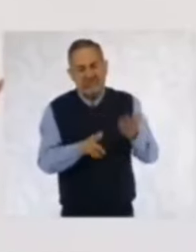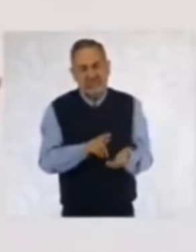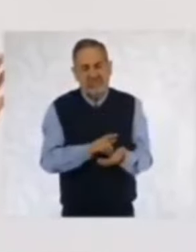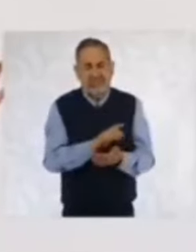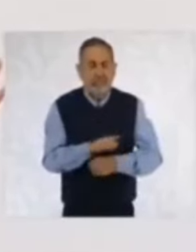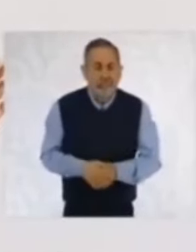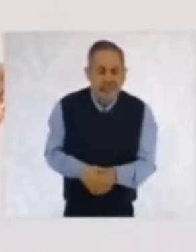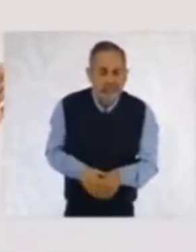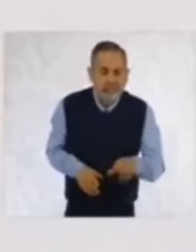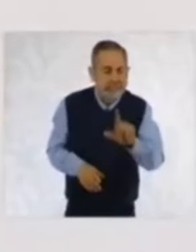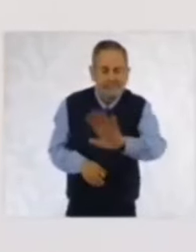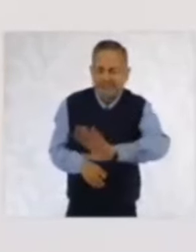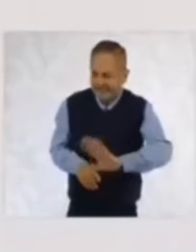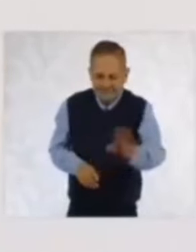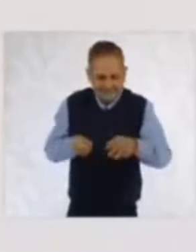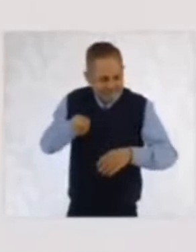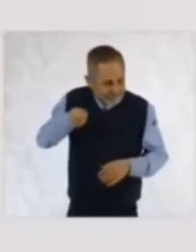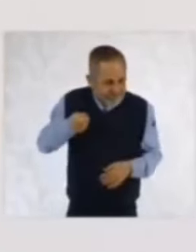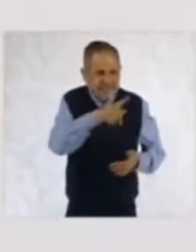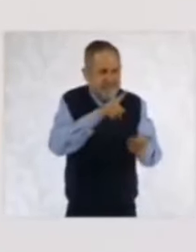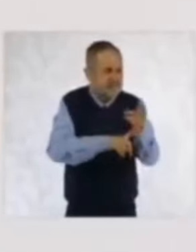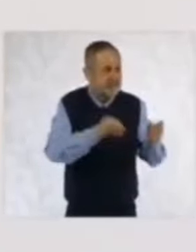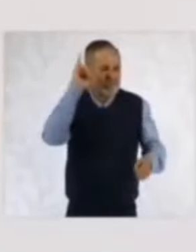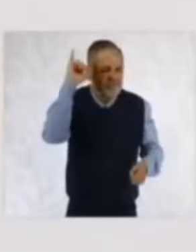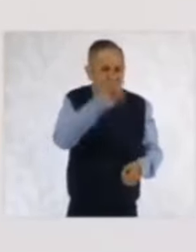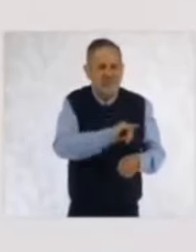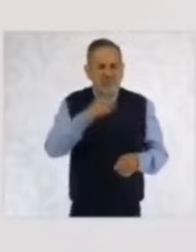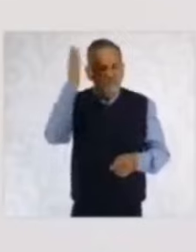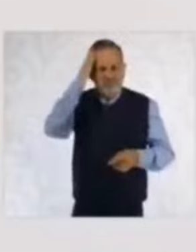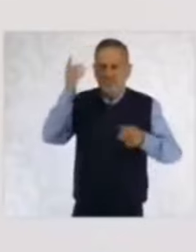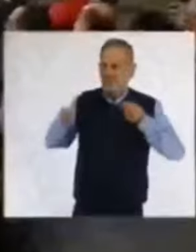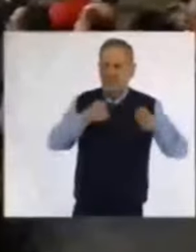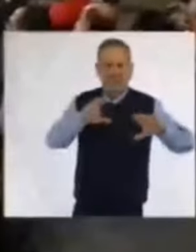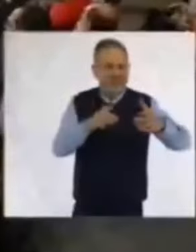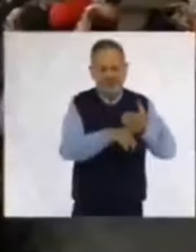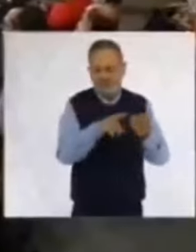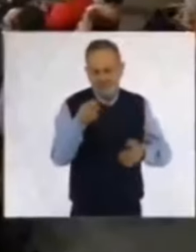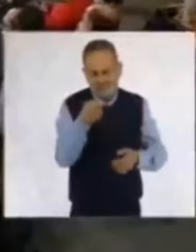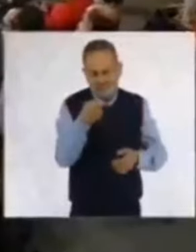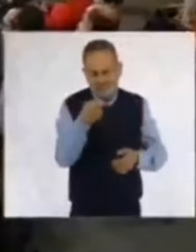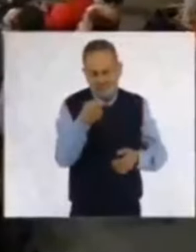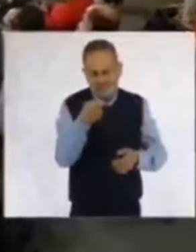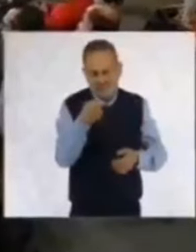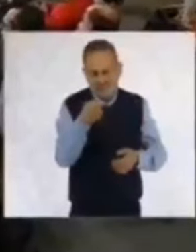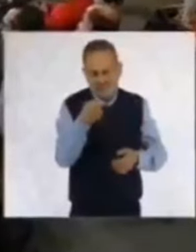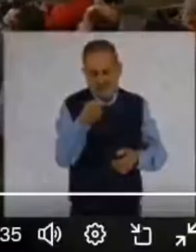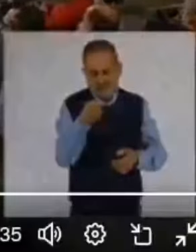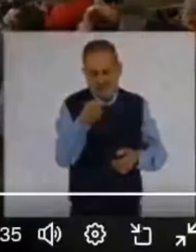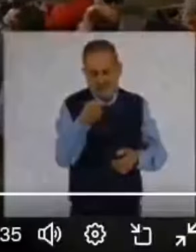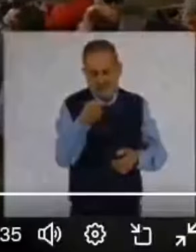es el jefe del Cártel inmobiliario también Bueno